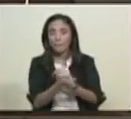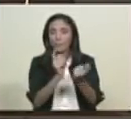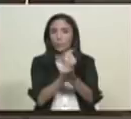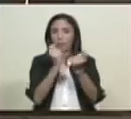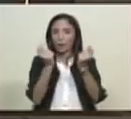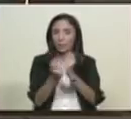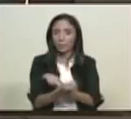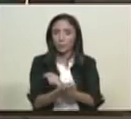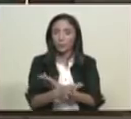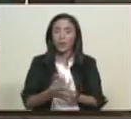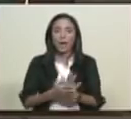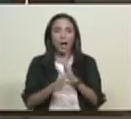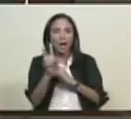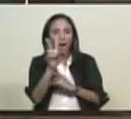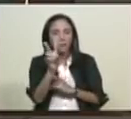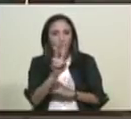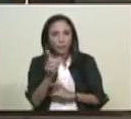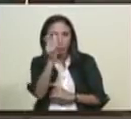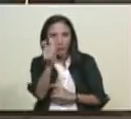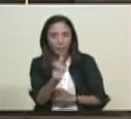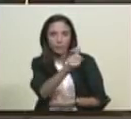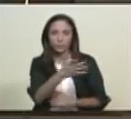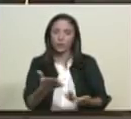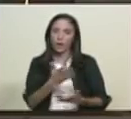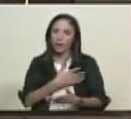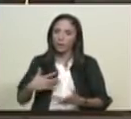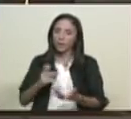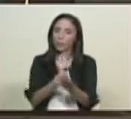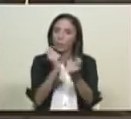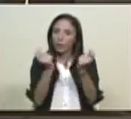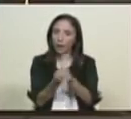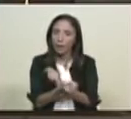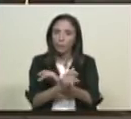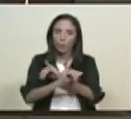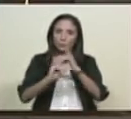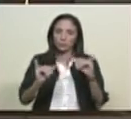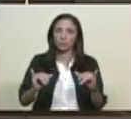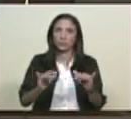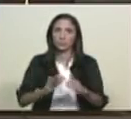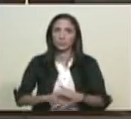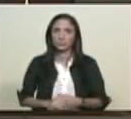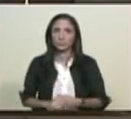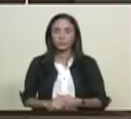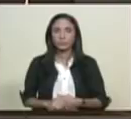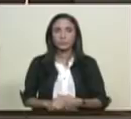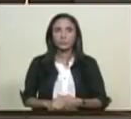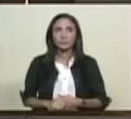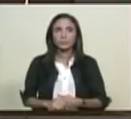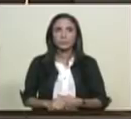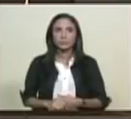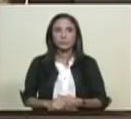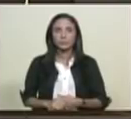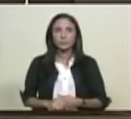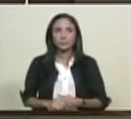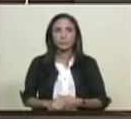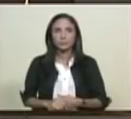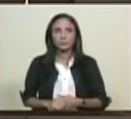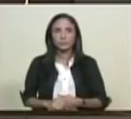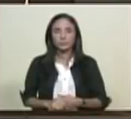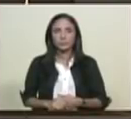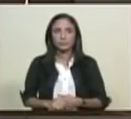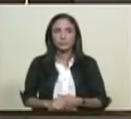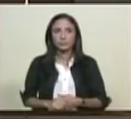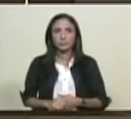Los venezolanos exigimos grandes cambios, cambios acelerados y profundos. Aquí está el Poder